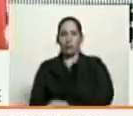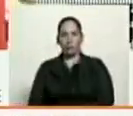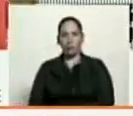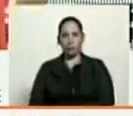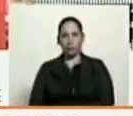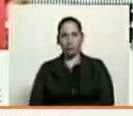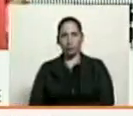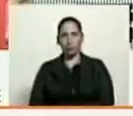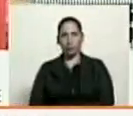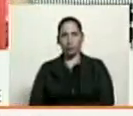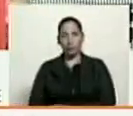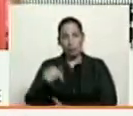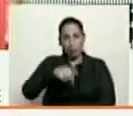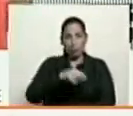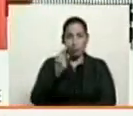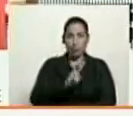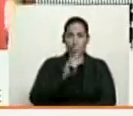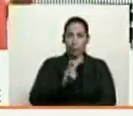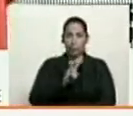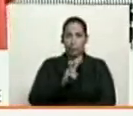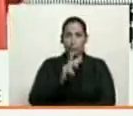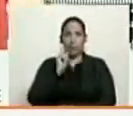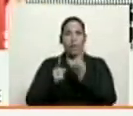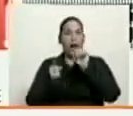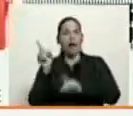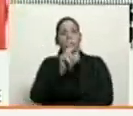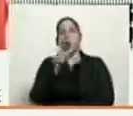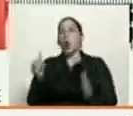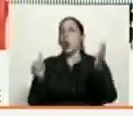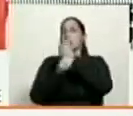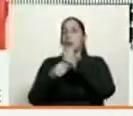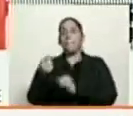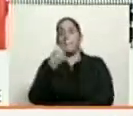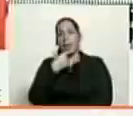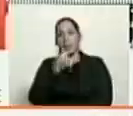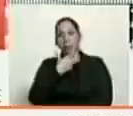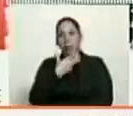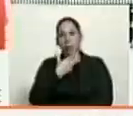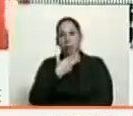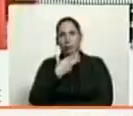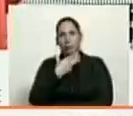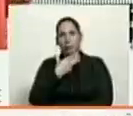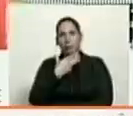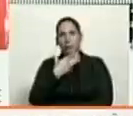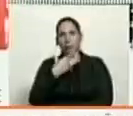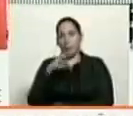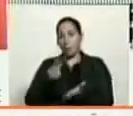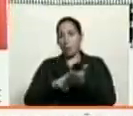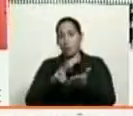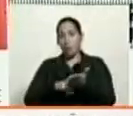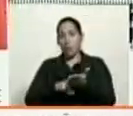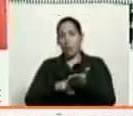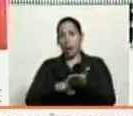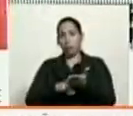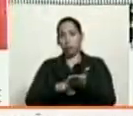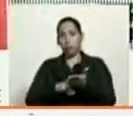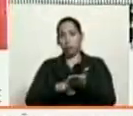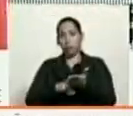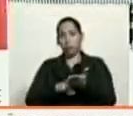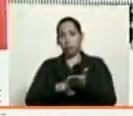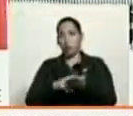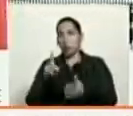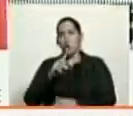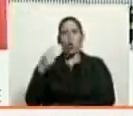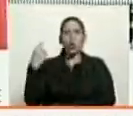Solo porque ellos dicen, aquí en Venezuela, si alguien no consigue una medicina, en verdad, objetivamente, no tiene por qué echarle